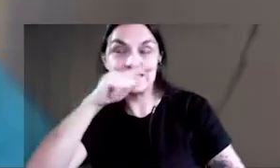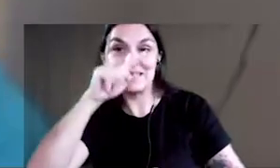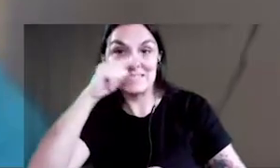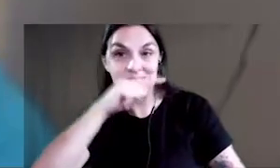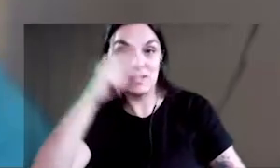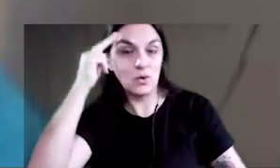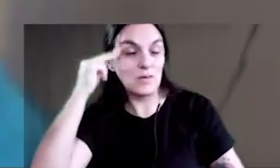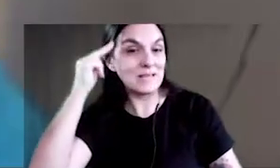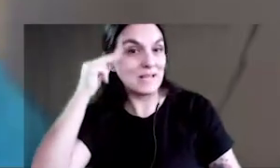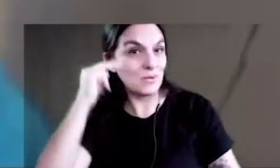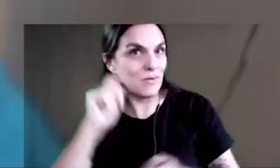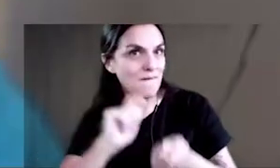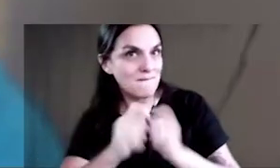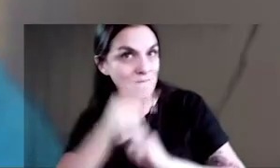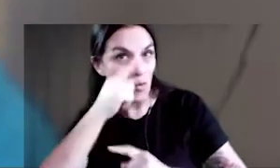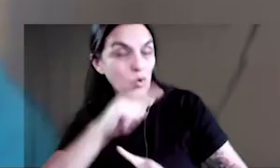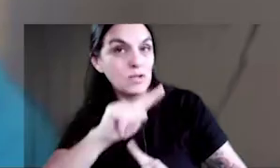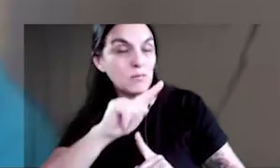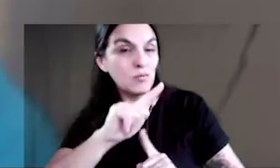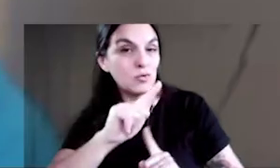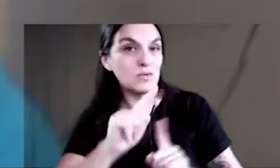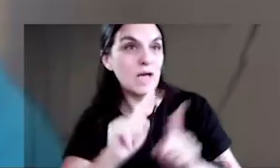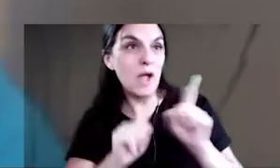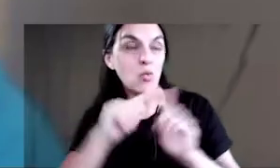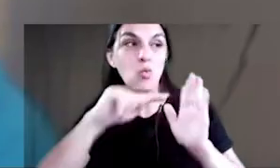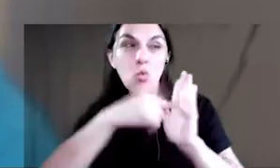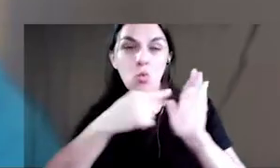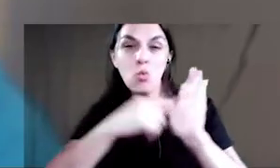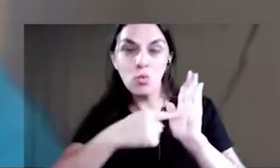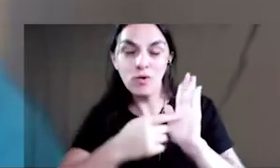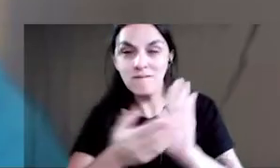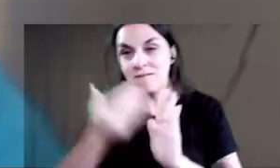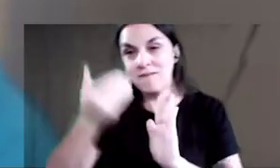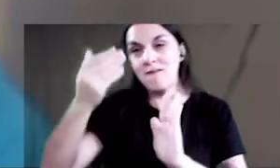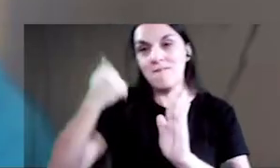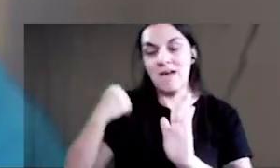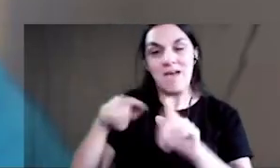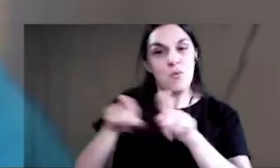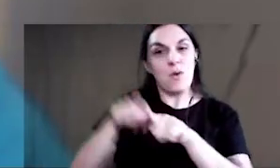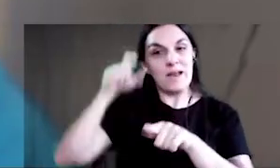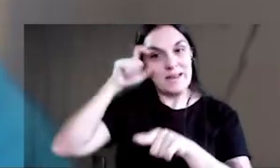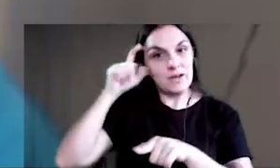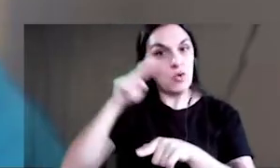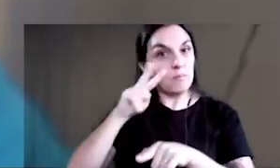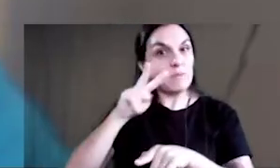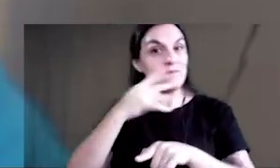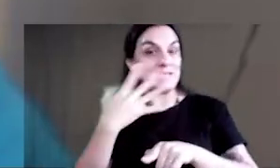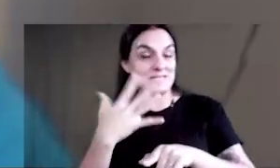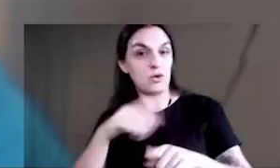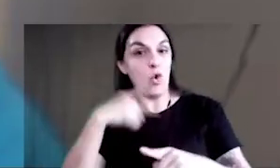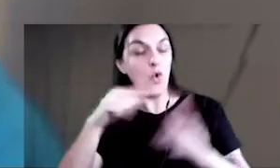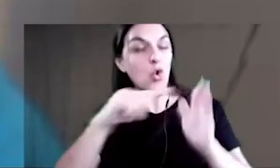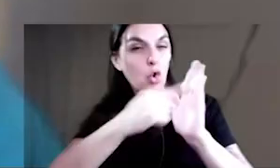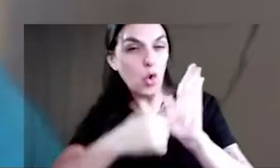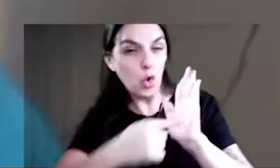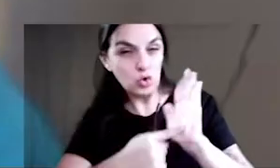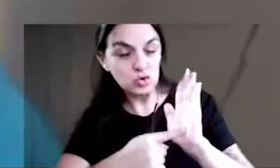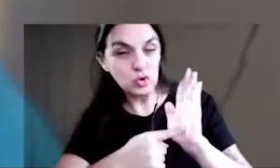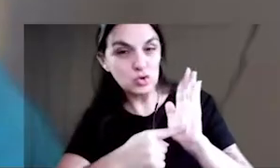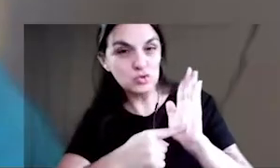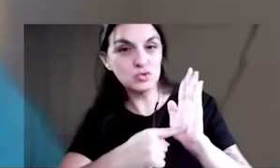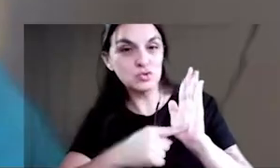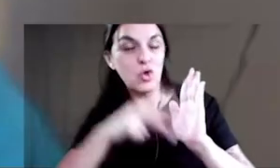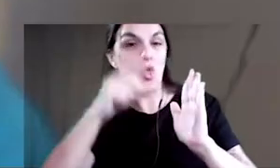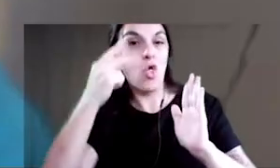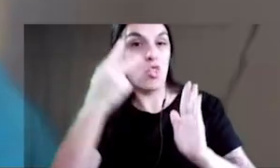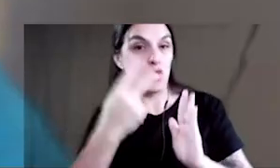27799, hay cosas que retrotraen a enero de 2025 y hay otras que se aplican a partir del